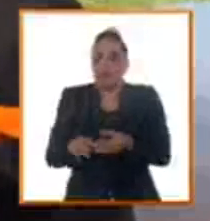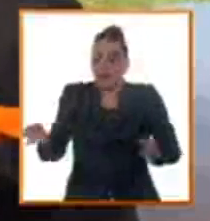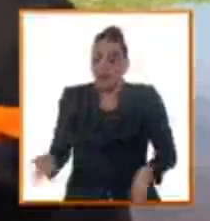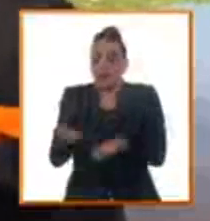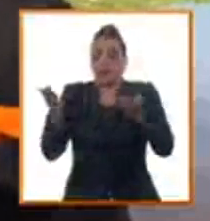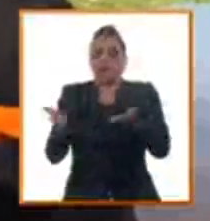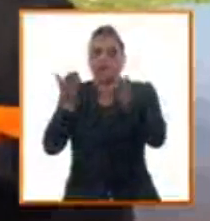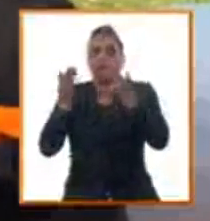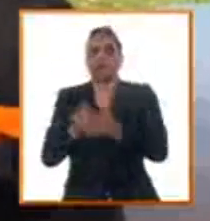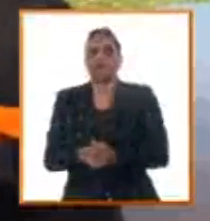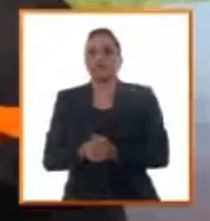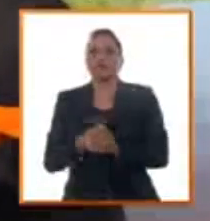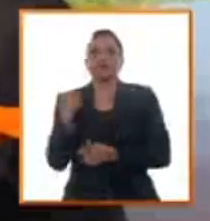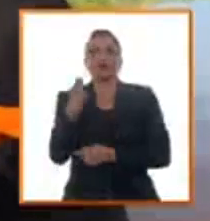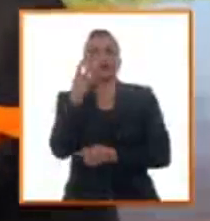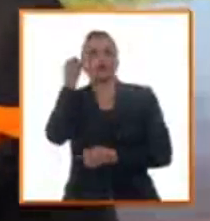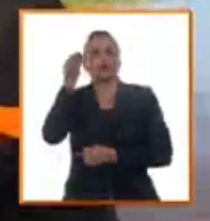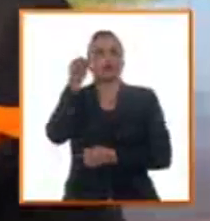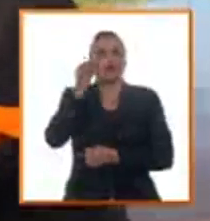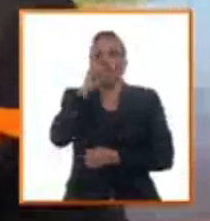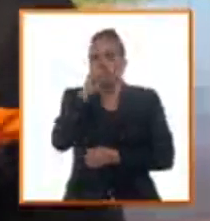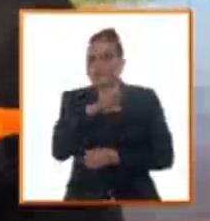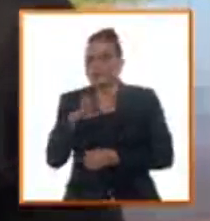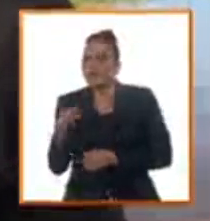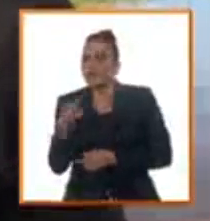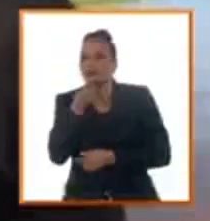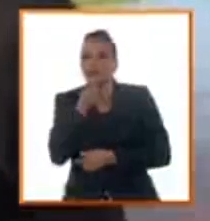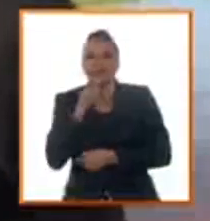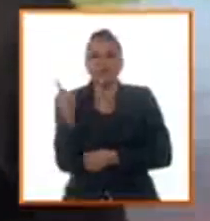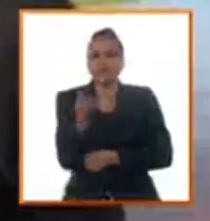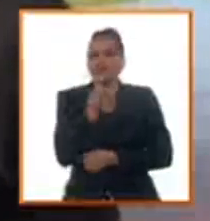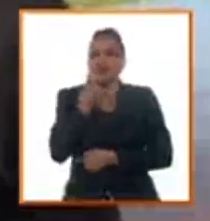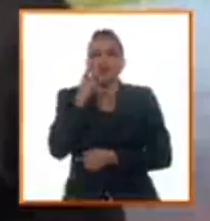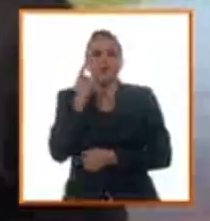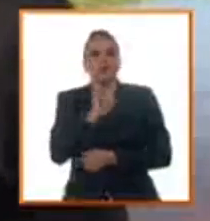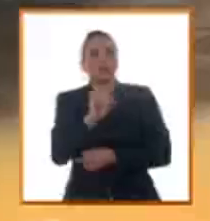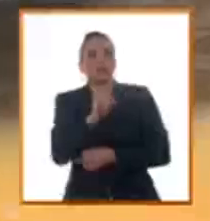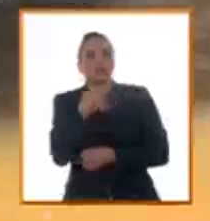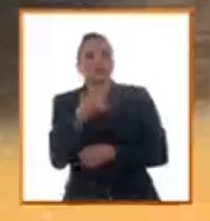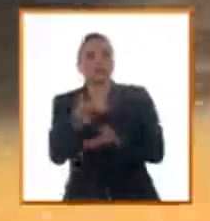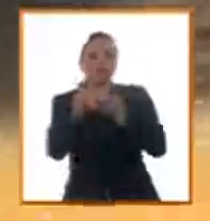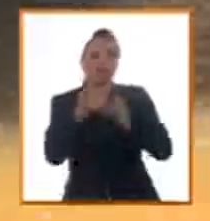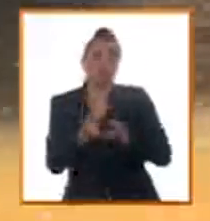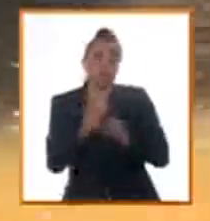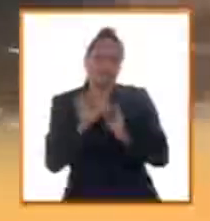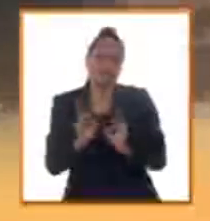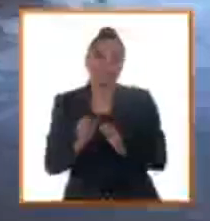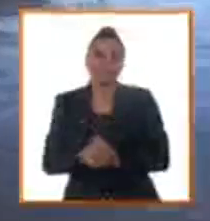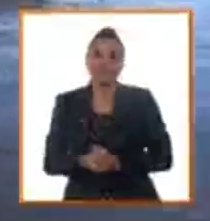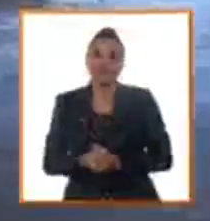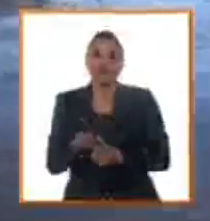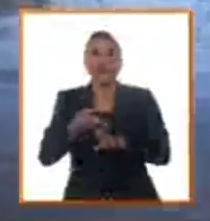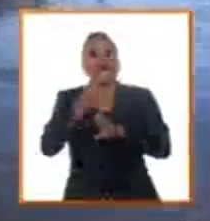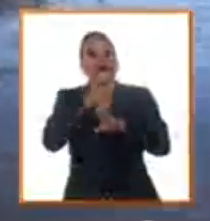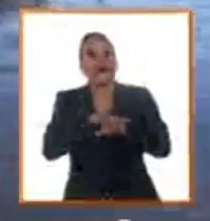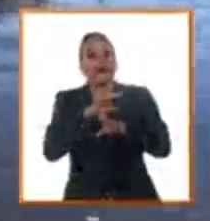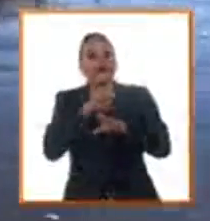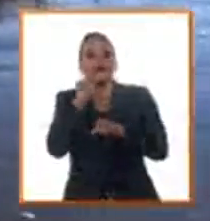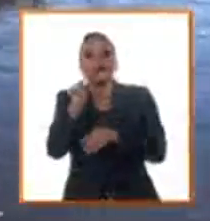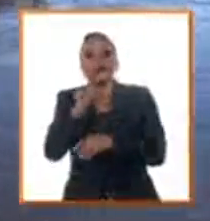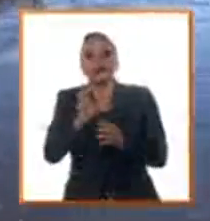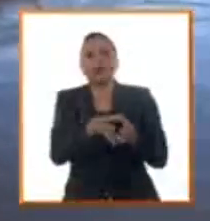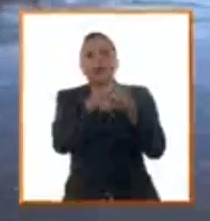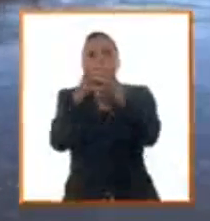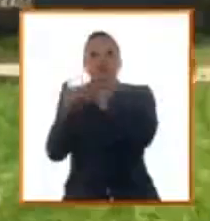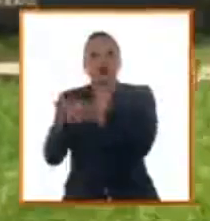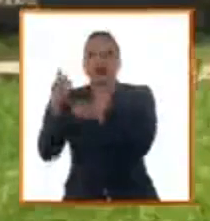con la preocupación de salir con los niños, los ancianos, todo, uno también la cooperación de uno. Se previó a tiempo la evacuación de personas